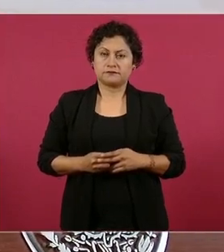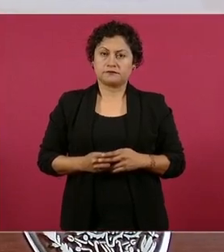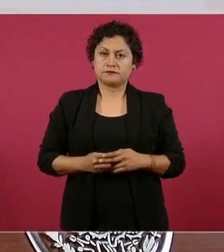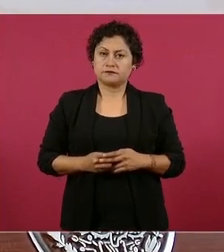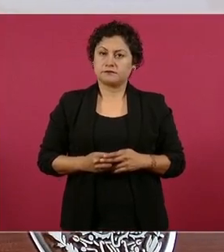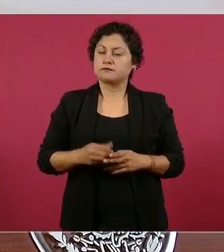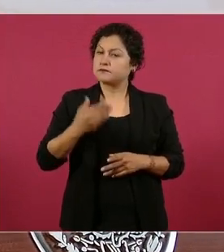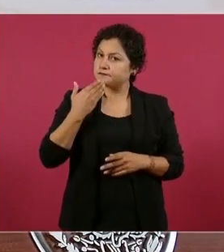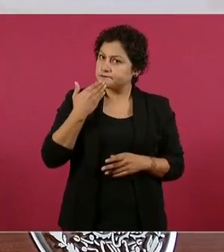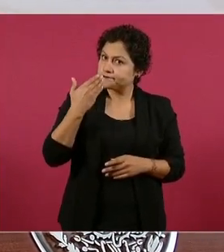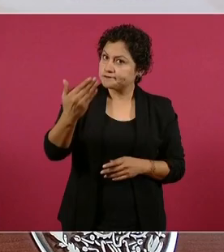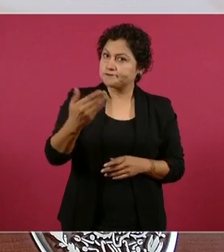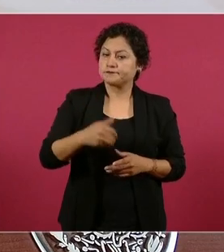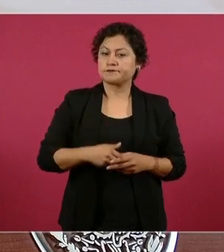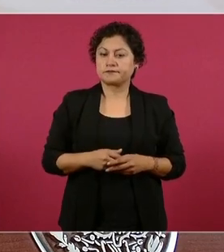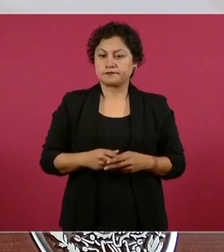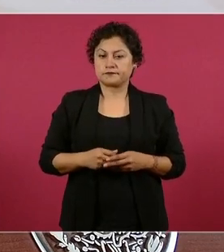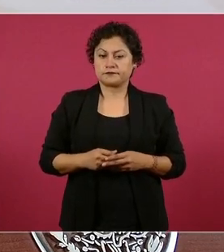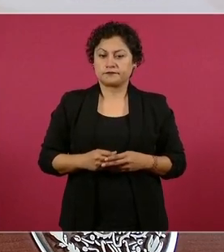la delegación